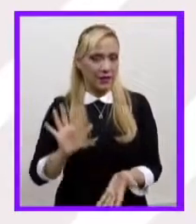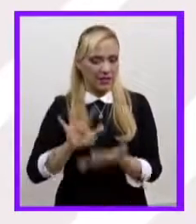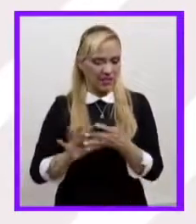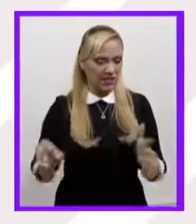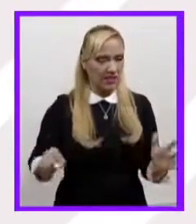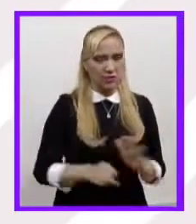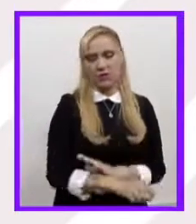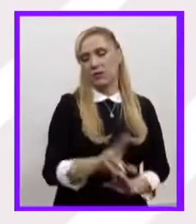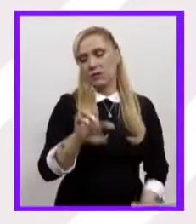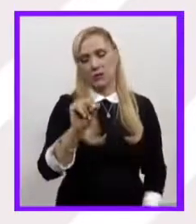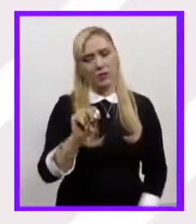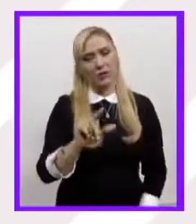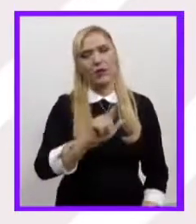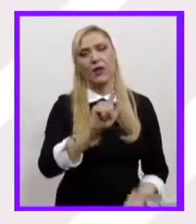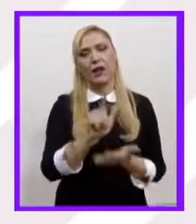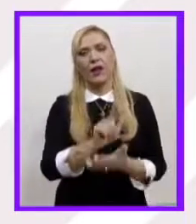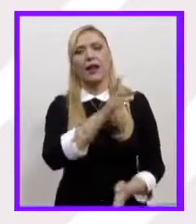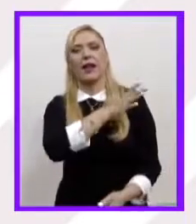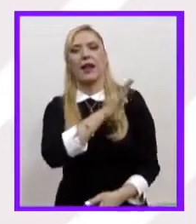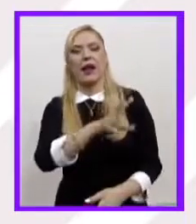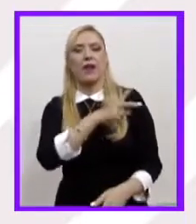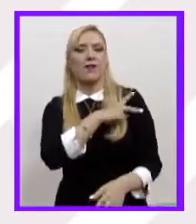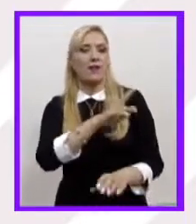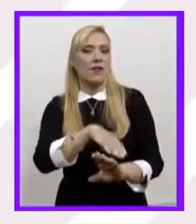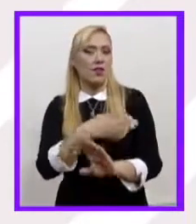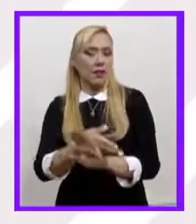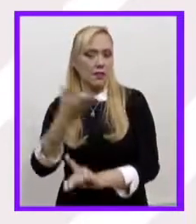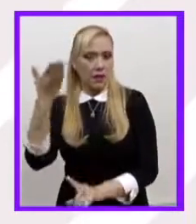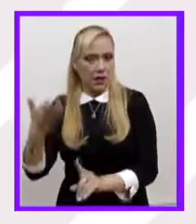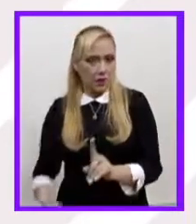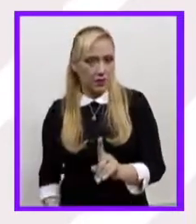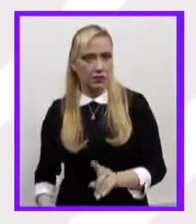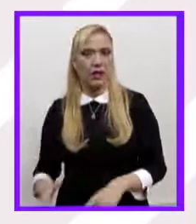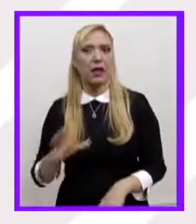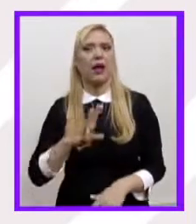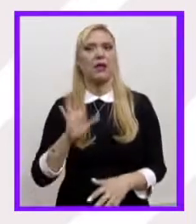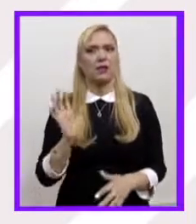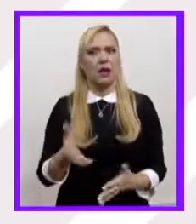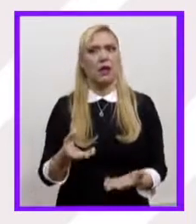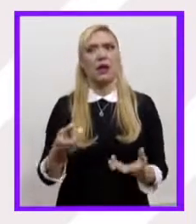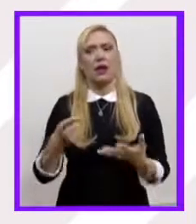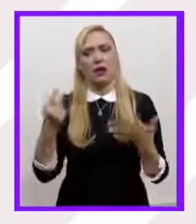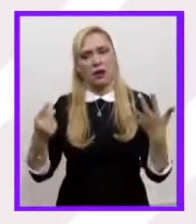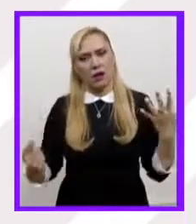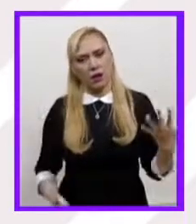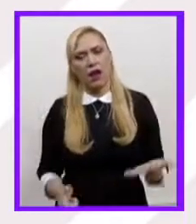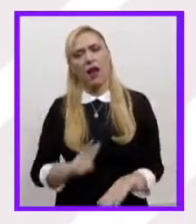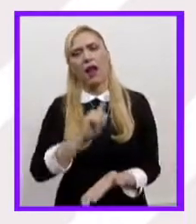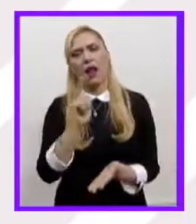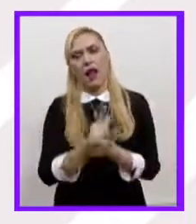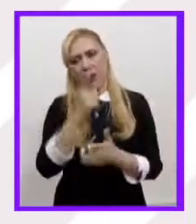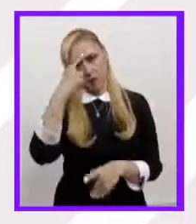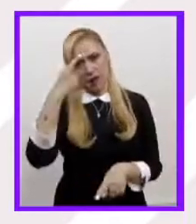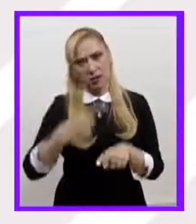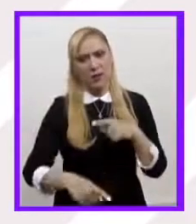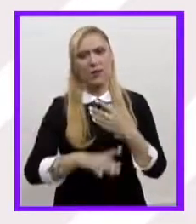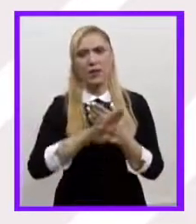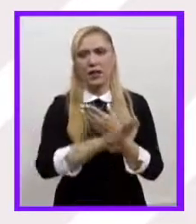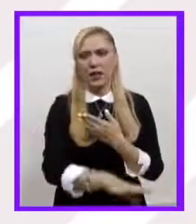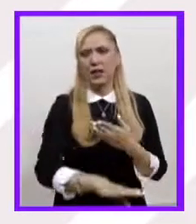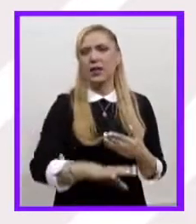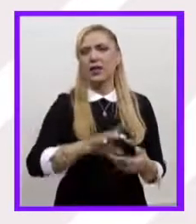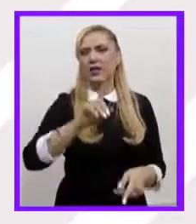pero también una serie de instrumentos que ya existen, Geraldina, como por ejemplo la propia Ley para prevenir y eliminar